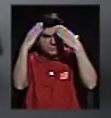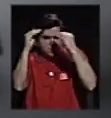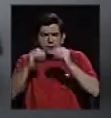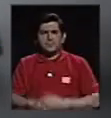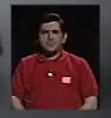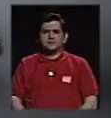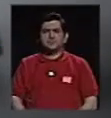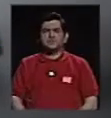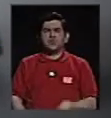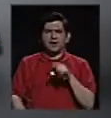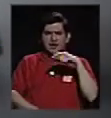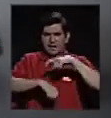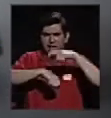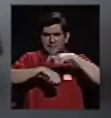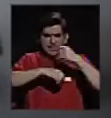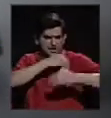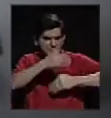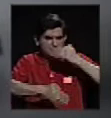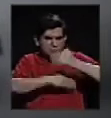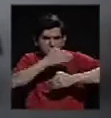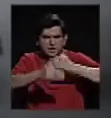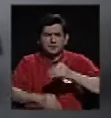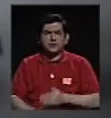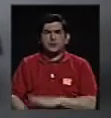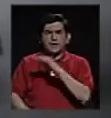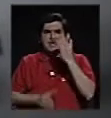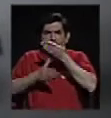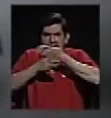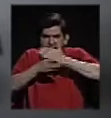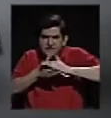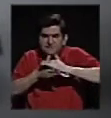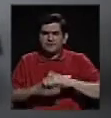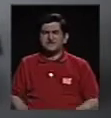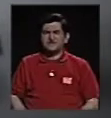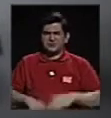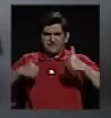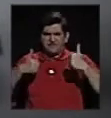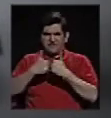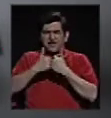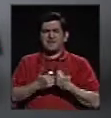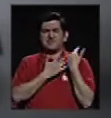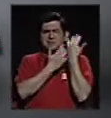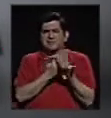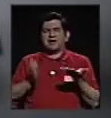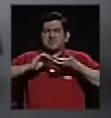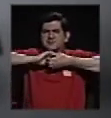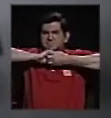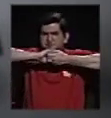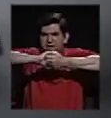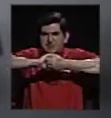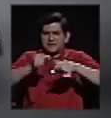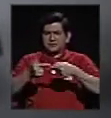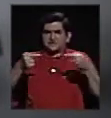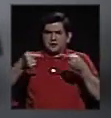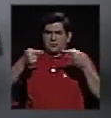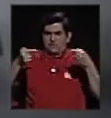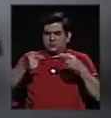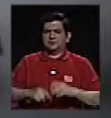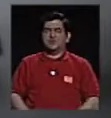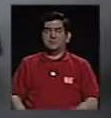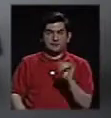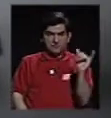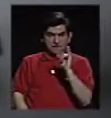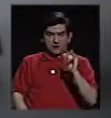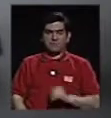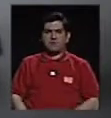de cómo los plazos, trámites y divisiones retan la esperanza de una alianza opositora.